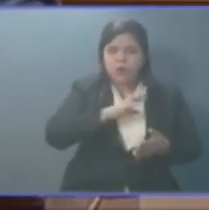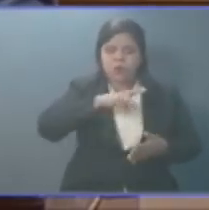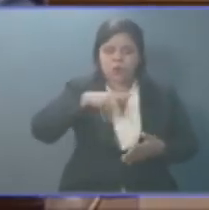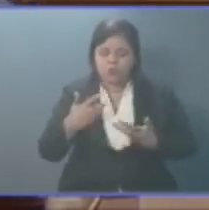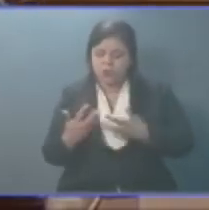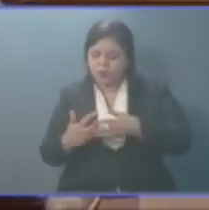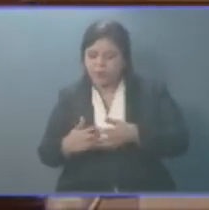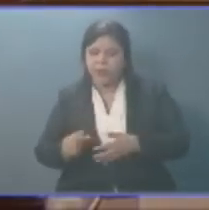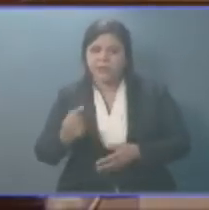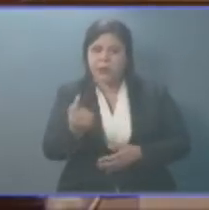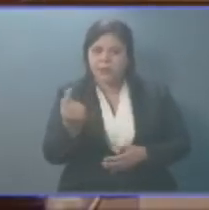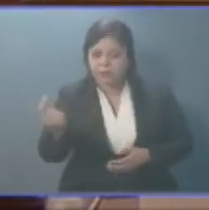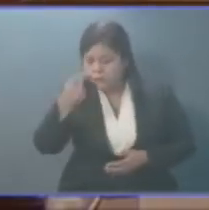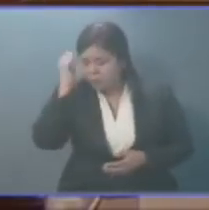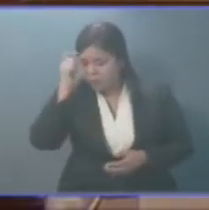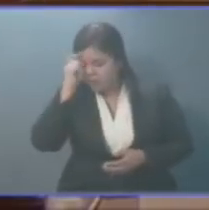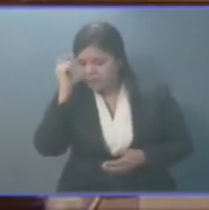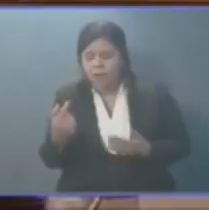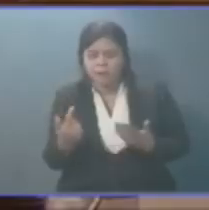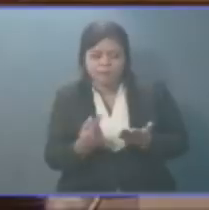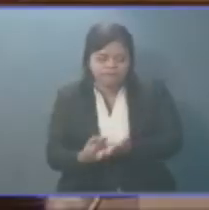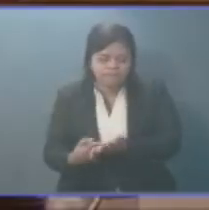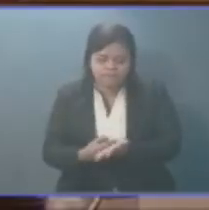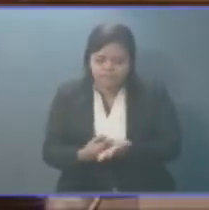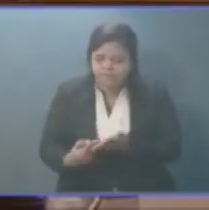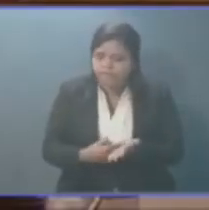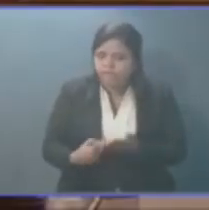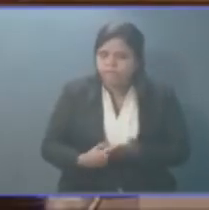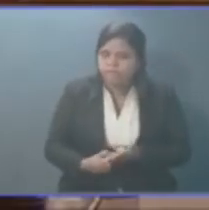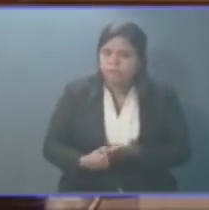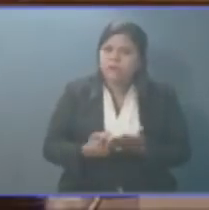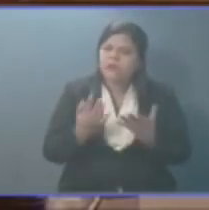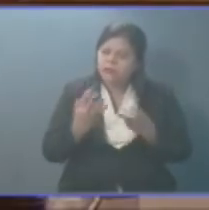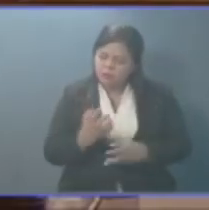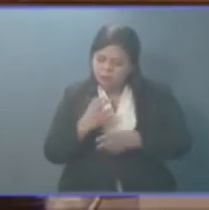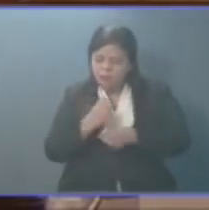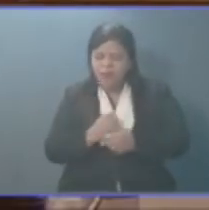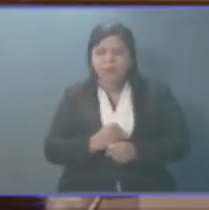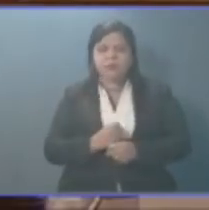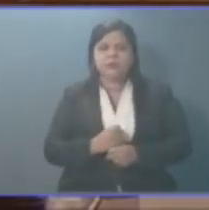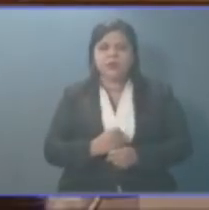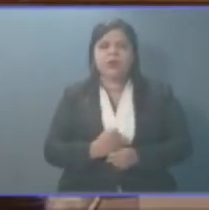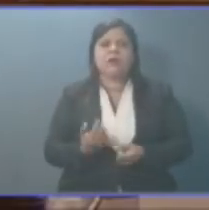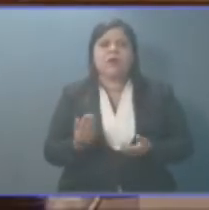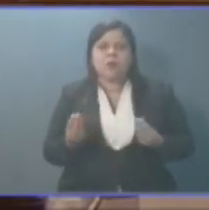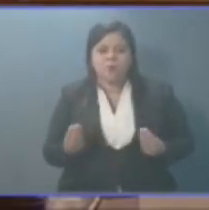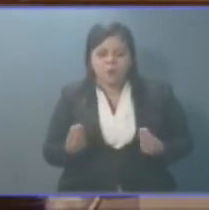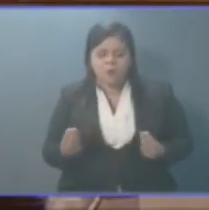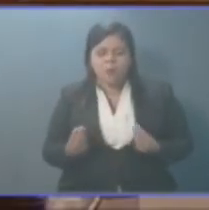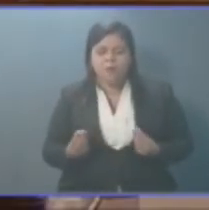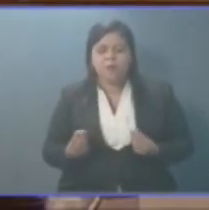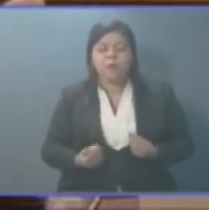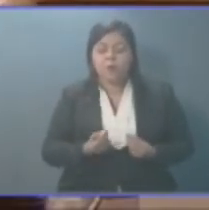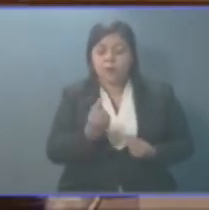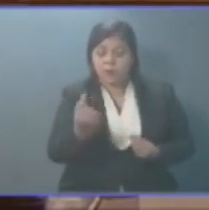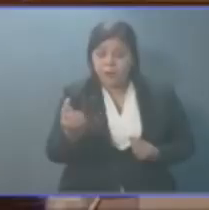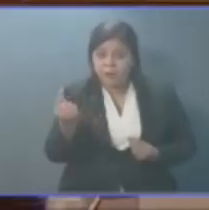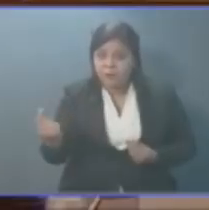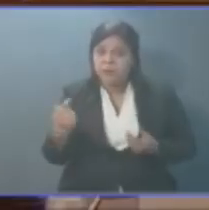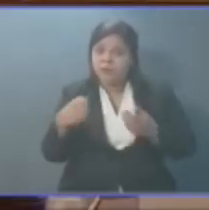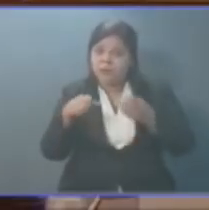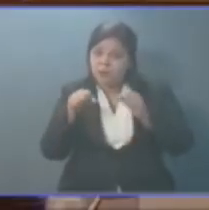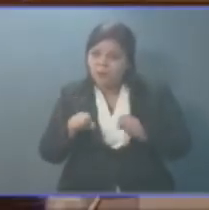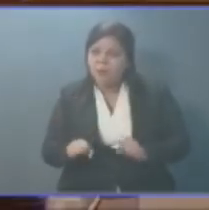con el sector laboral a fin de garantizar cómo se devuelven los trabajadores,